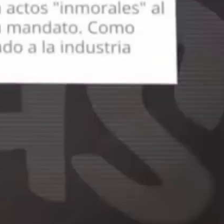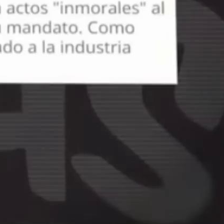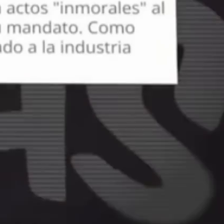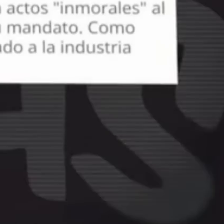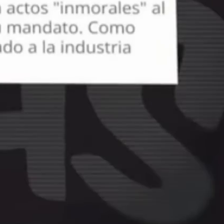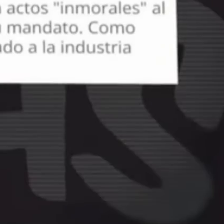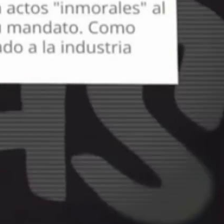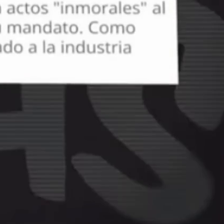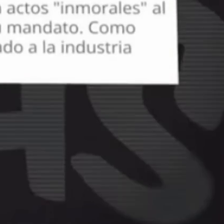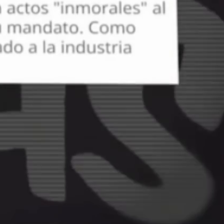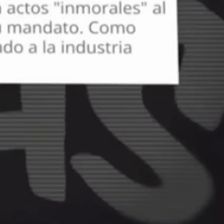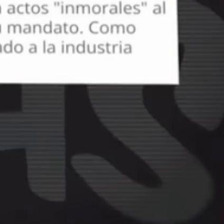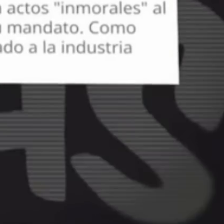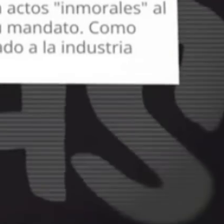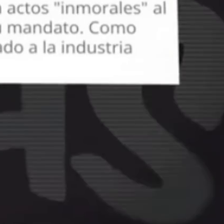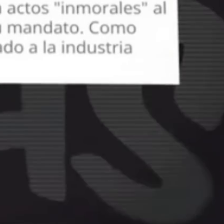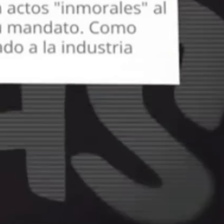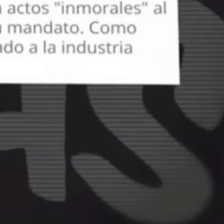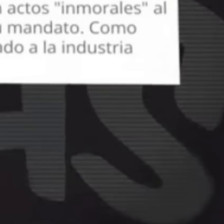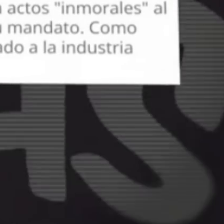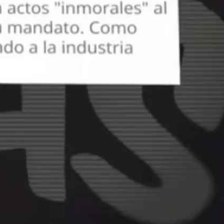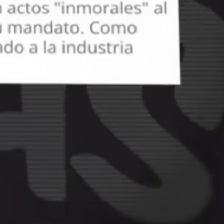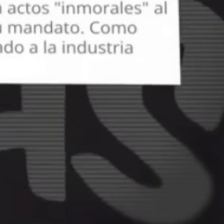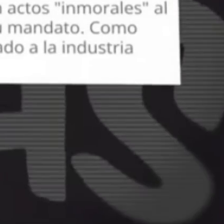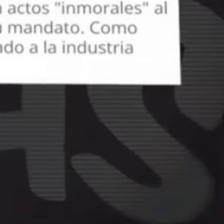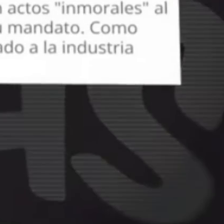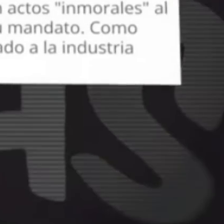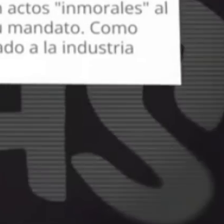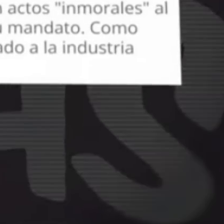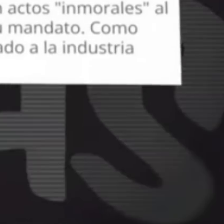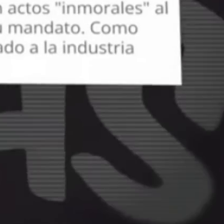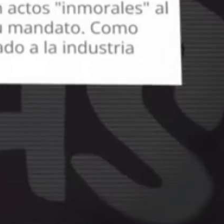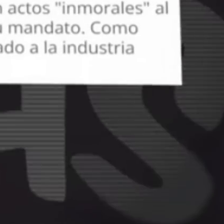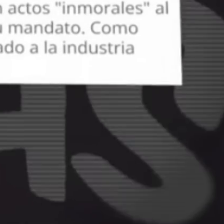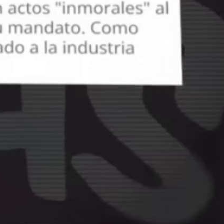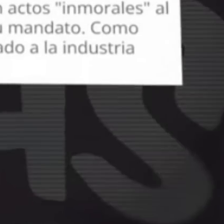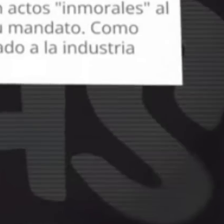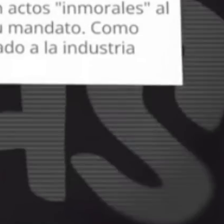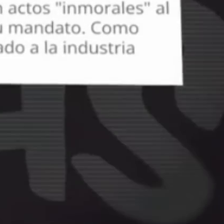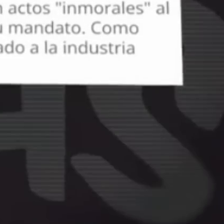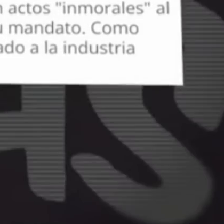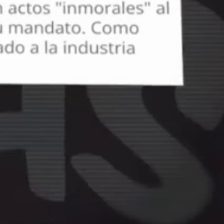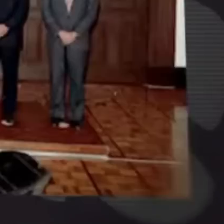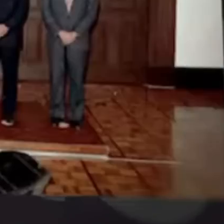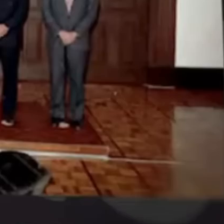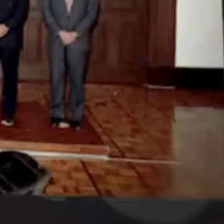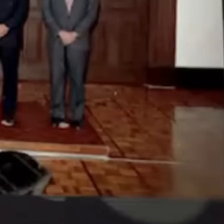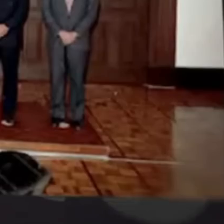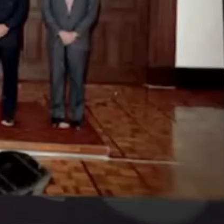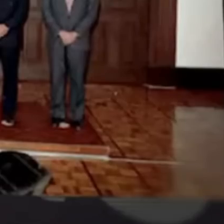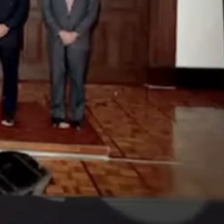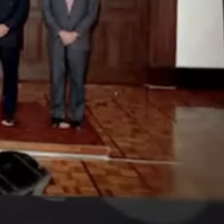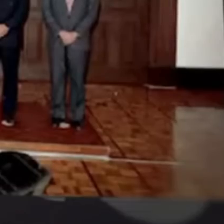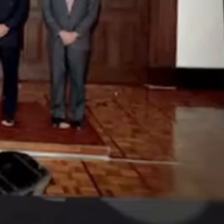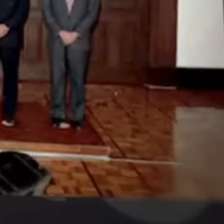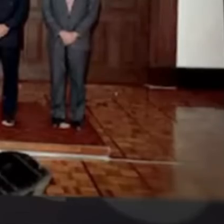materializando así la puerta giratoria. Durante su gobierno, Zedillo benefició a una empresa ferrocarrilera privada y luego esta lo benefició a él. La Suprema Corte de Justicia